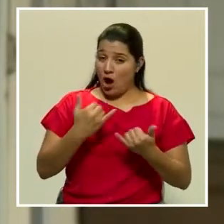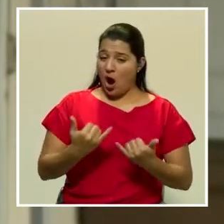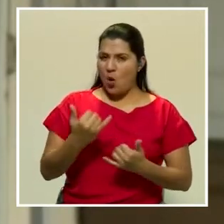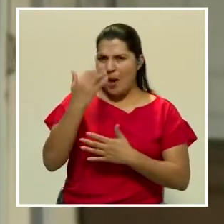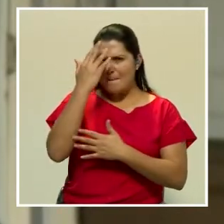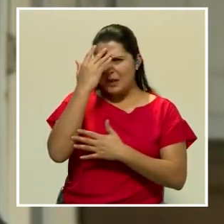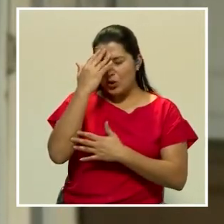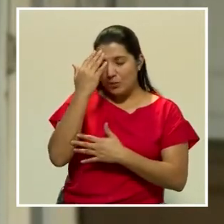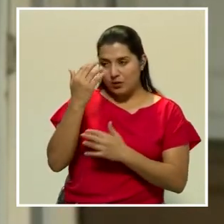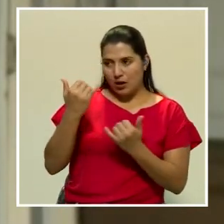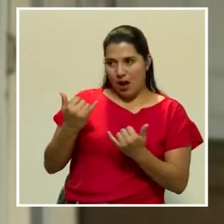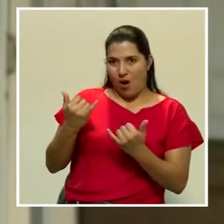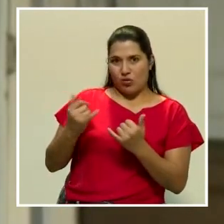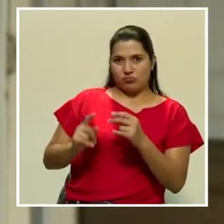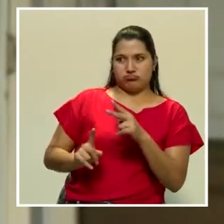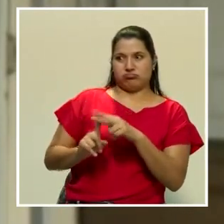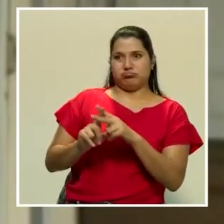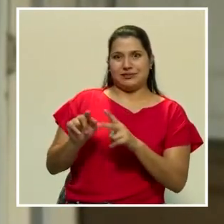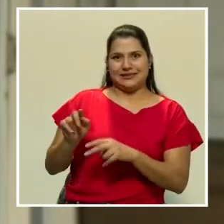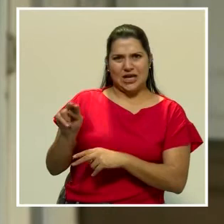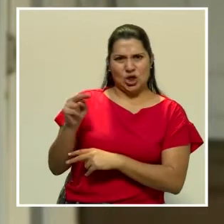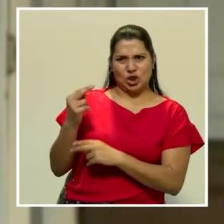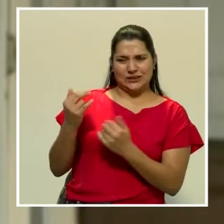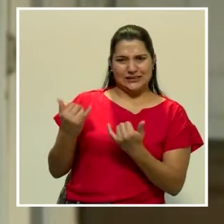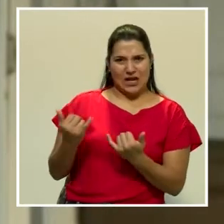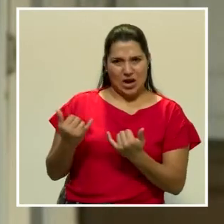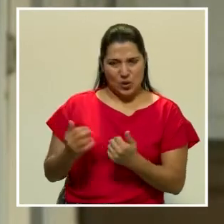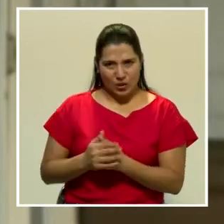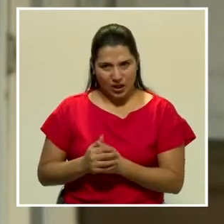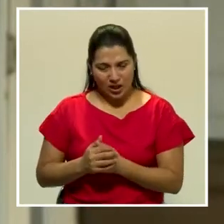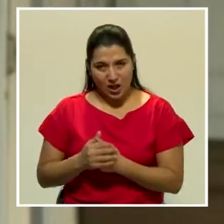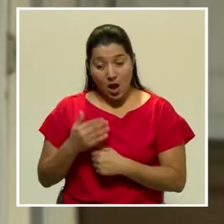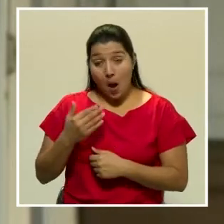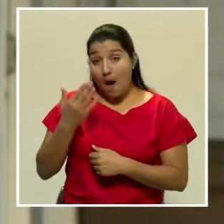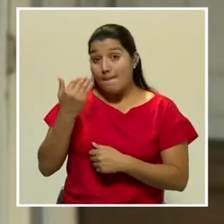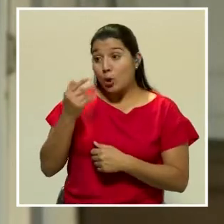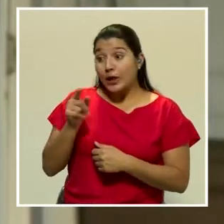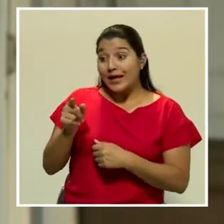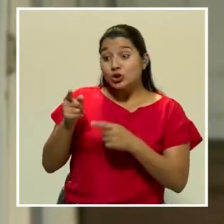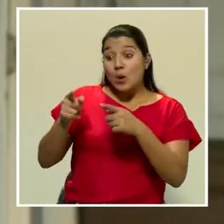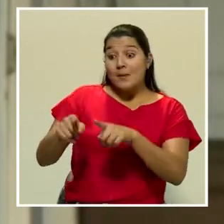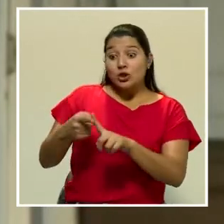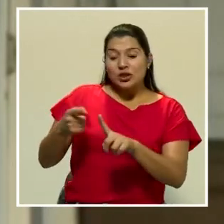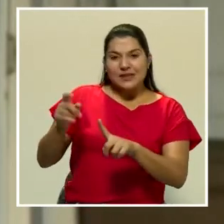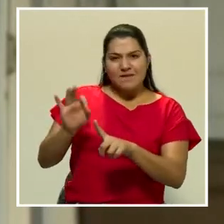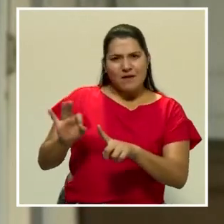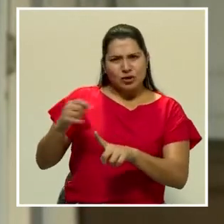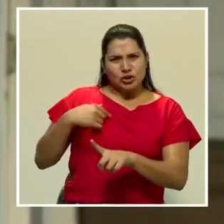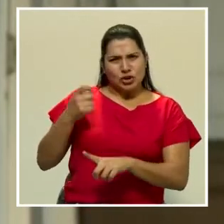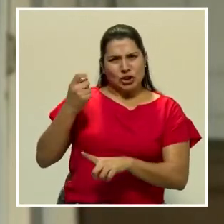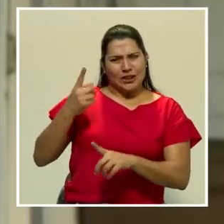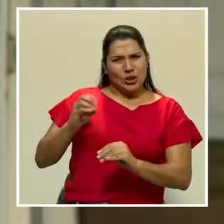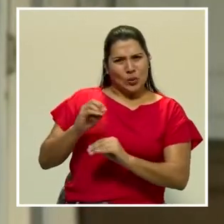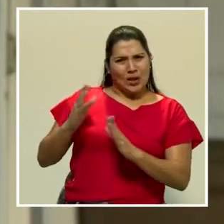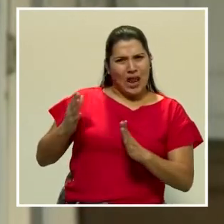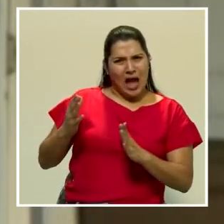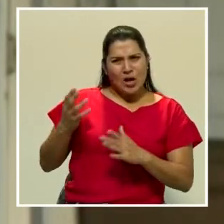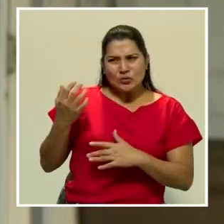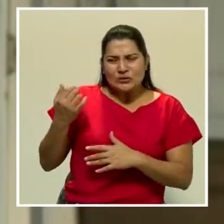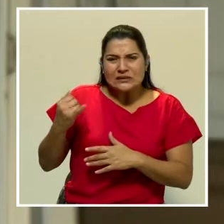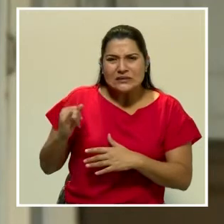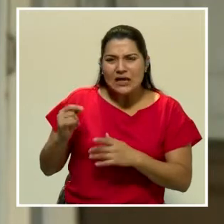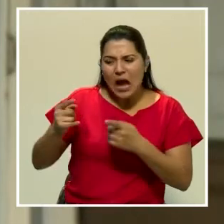salga esta noticia de forma muy reciente cuando estos hechos sucedieron desde febrero. No me queda claro si es que el audio